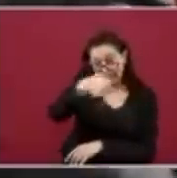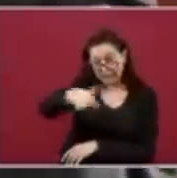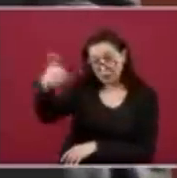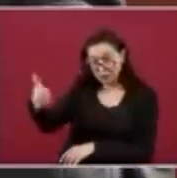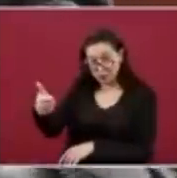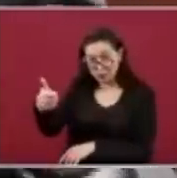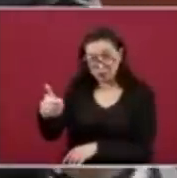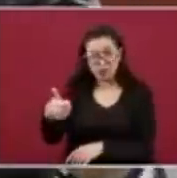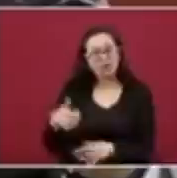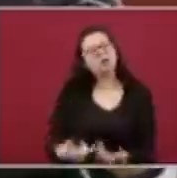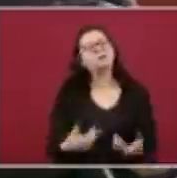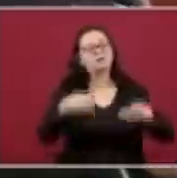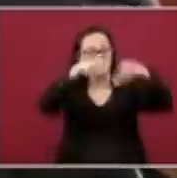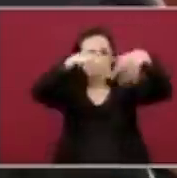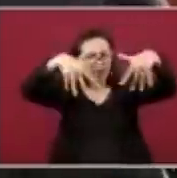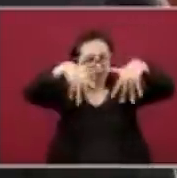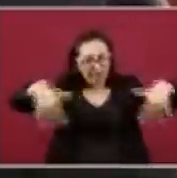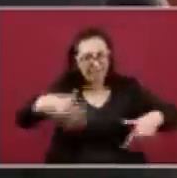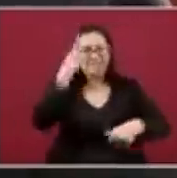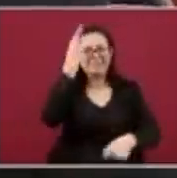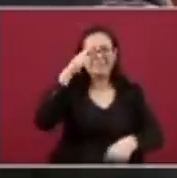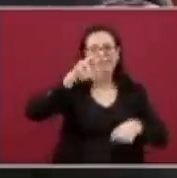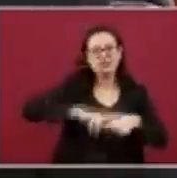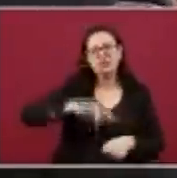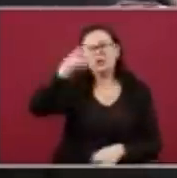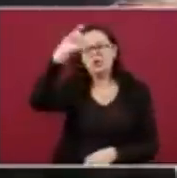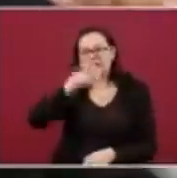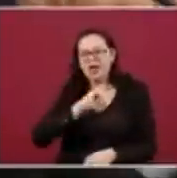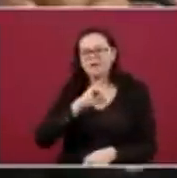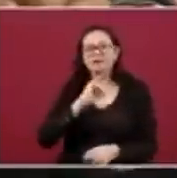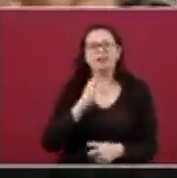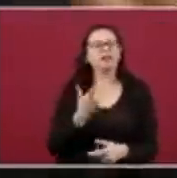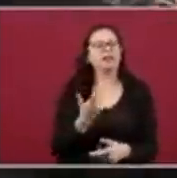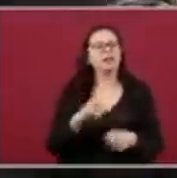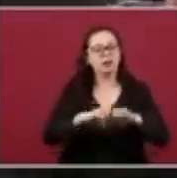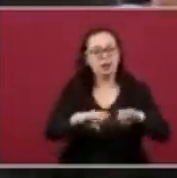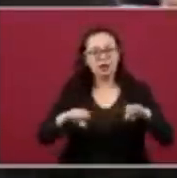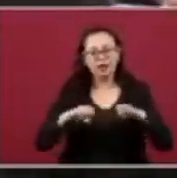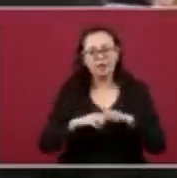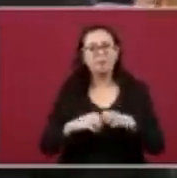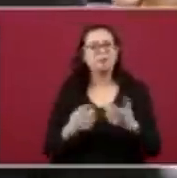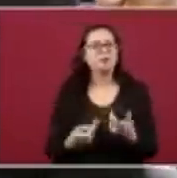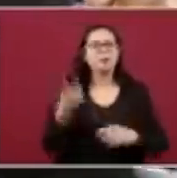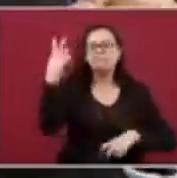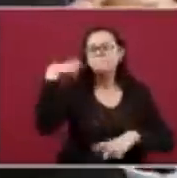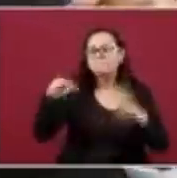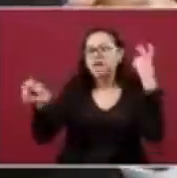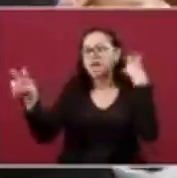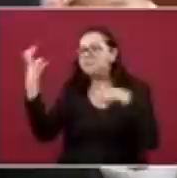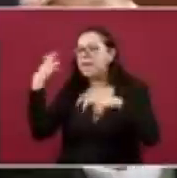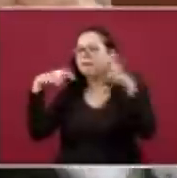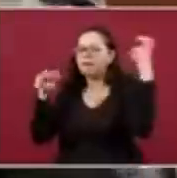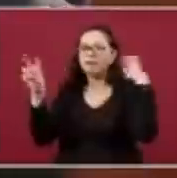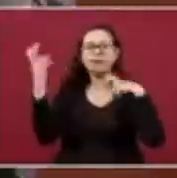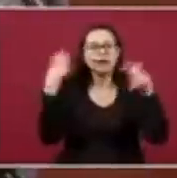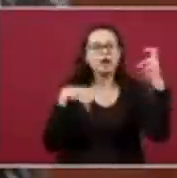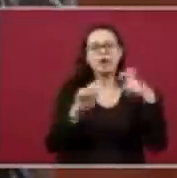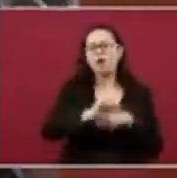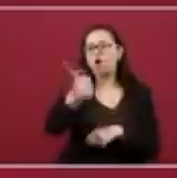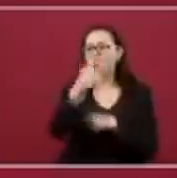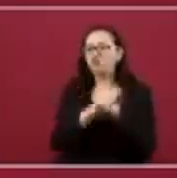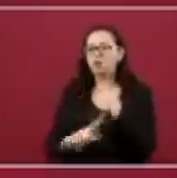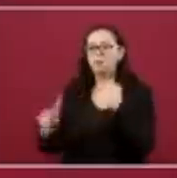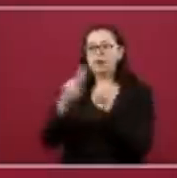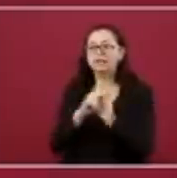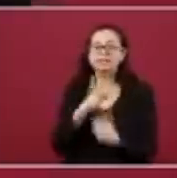direcciones, jefes de departamento, ¿sí?, viajes al extranjero, porque había que